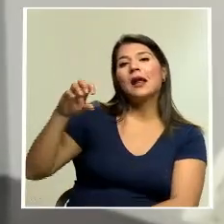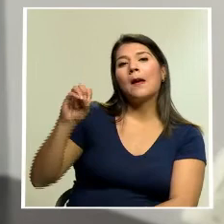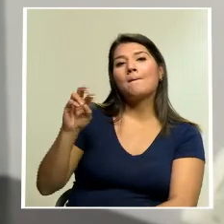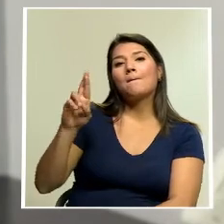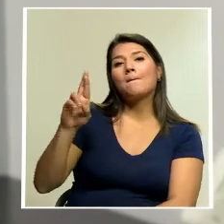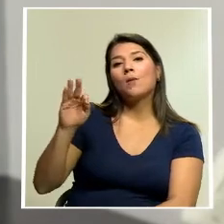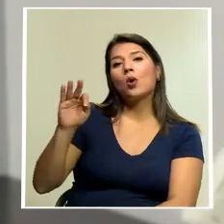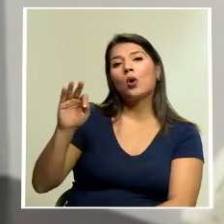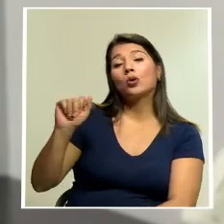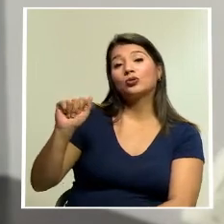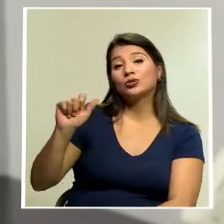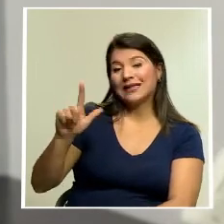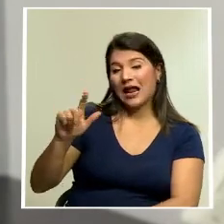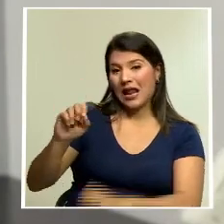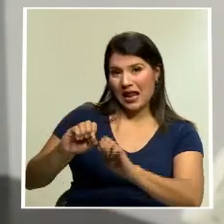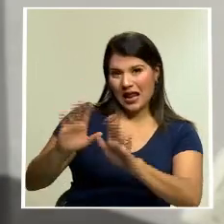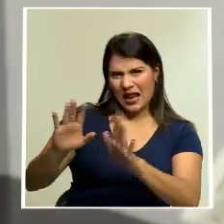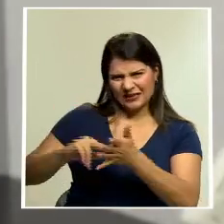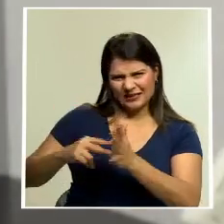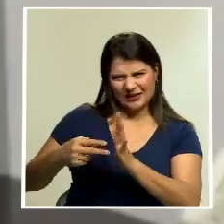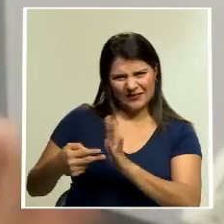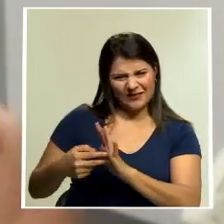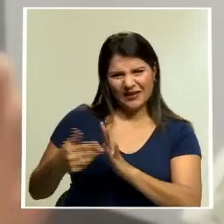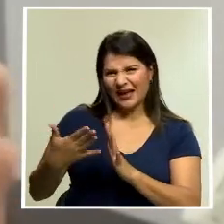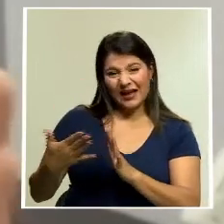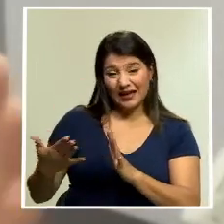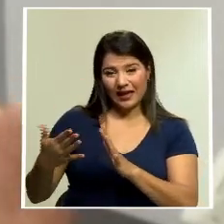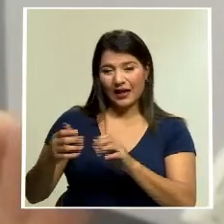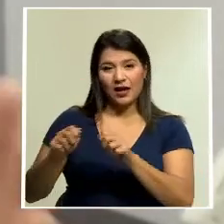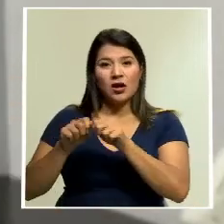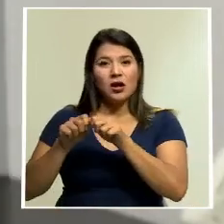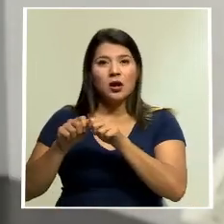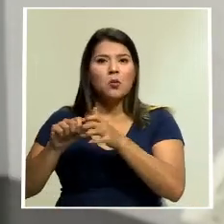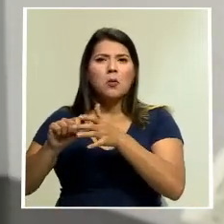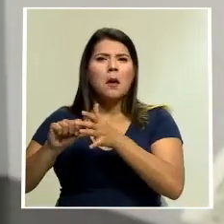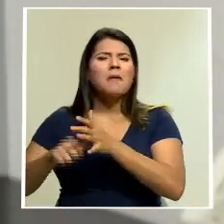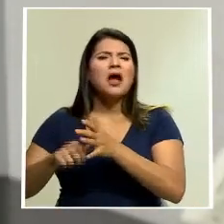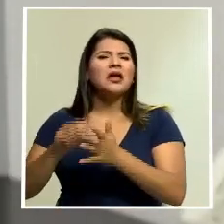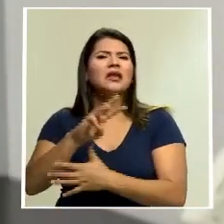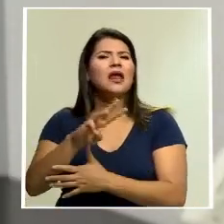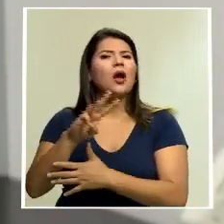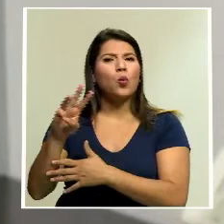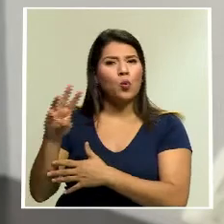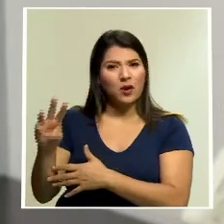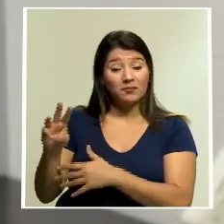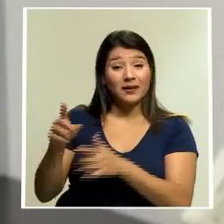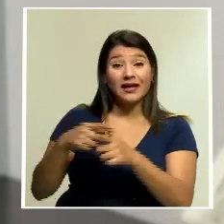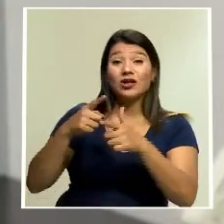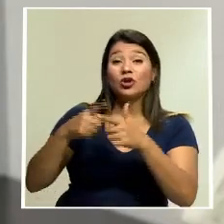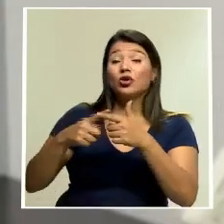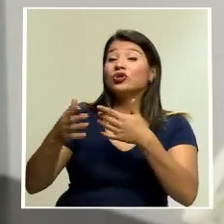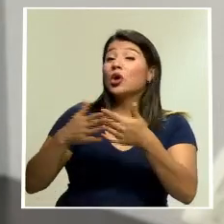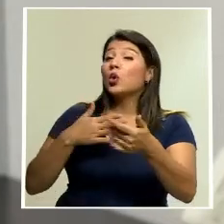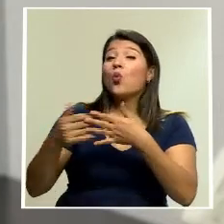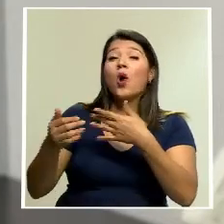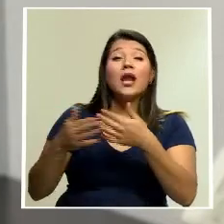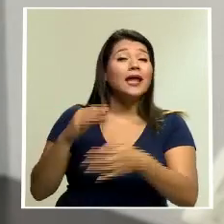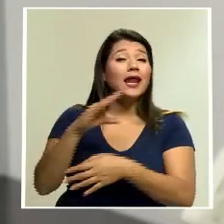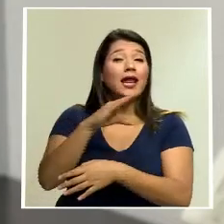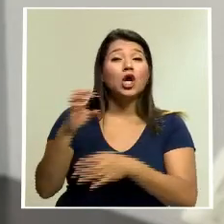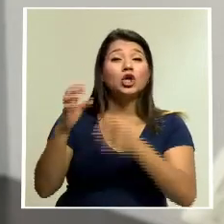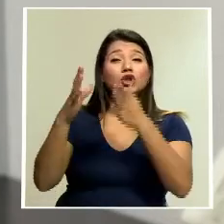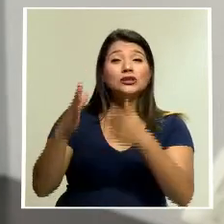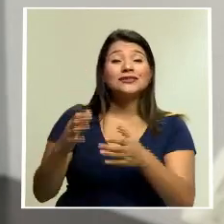Es una plataforma en donde cualquier costarricense pueda darle seguimiento a cualquier proceso